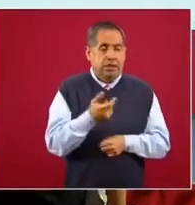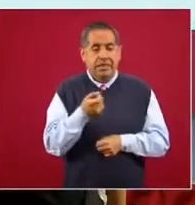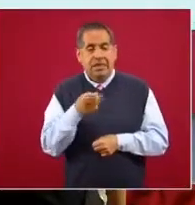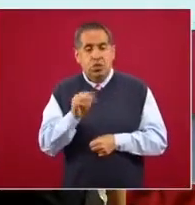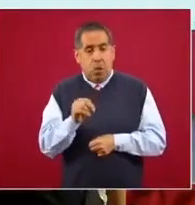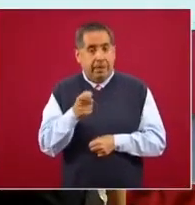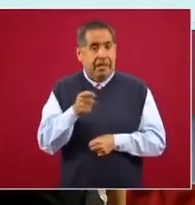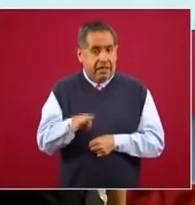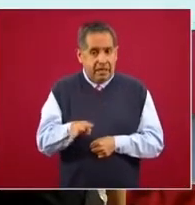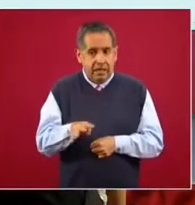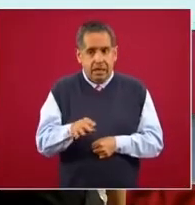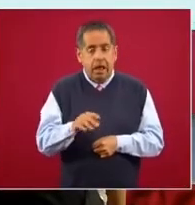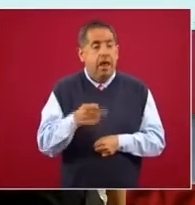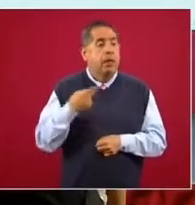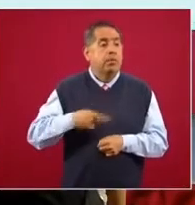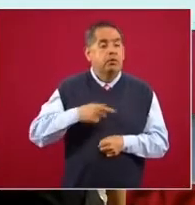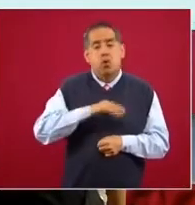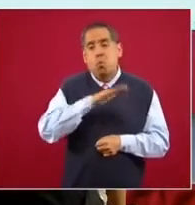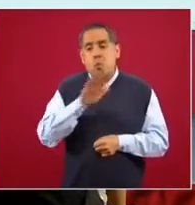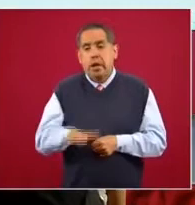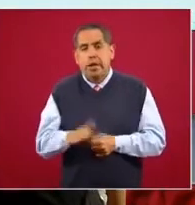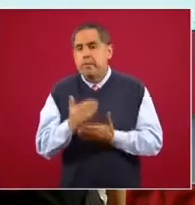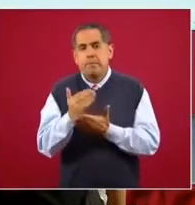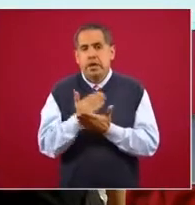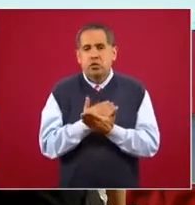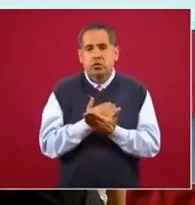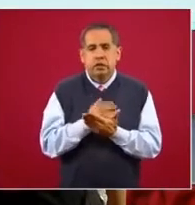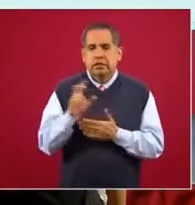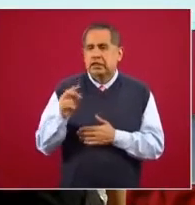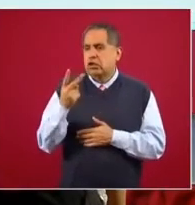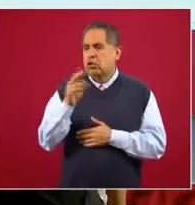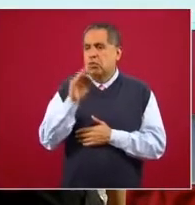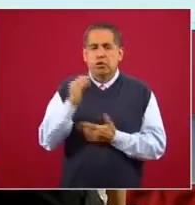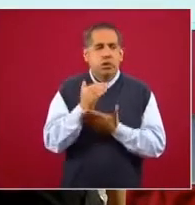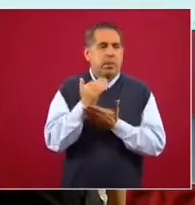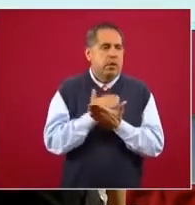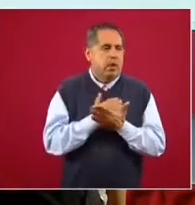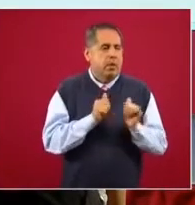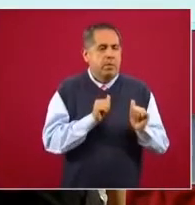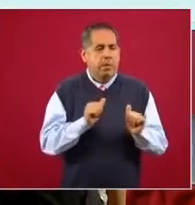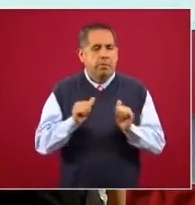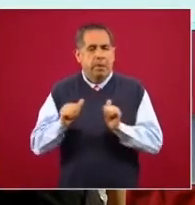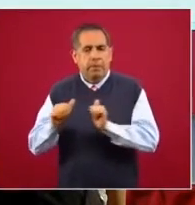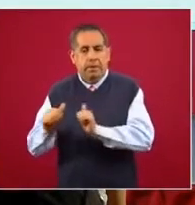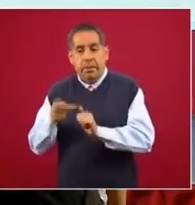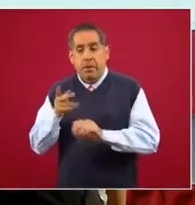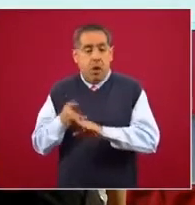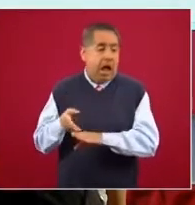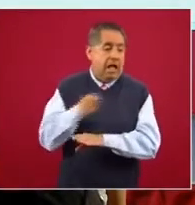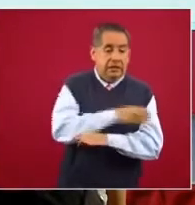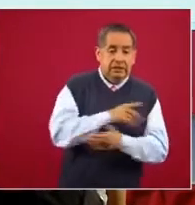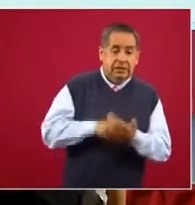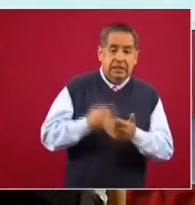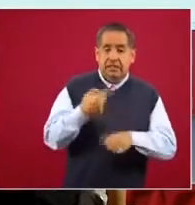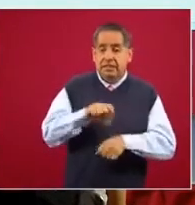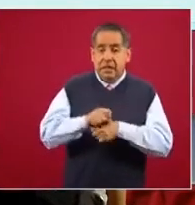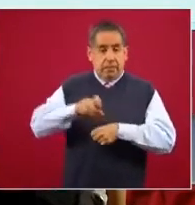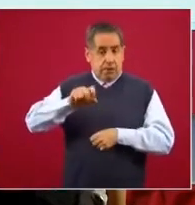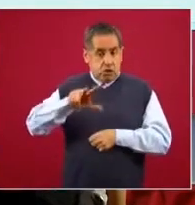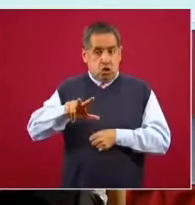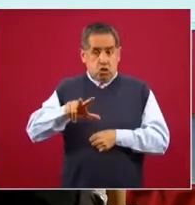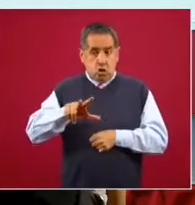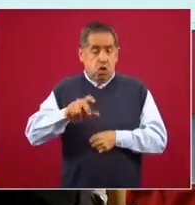empieza a apreciar un descenso en las defunciones, menos 32%. Sin embargo, antes de la semana 28 podemos ver cómo